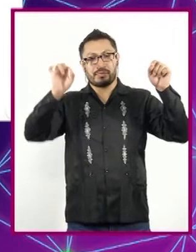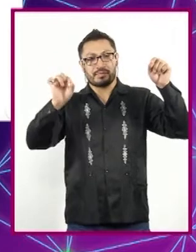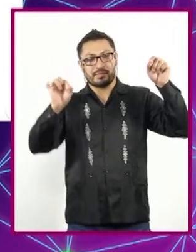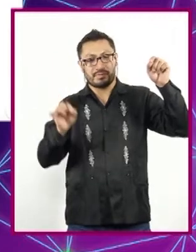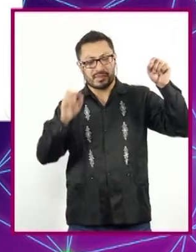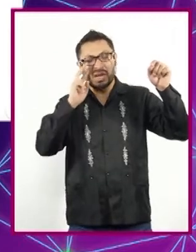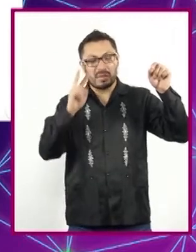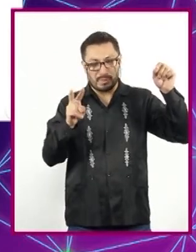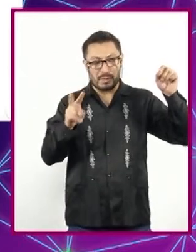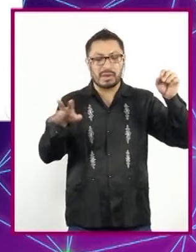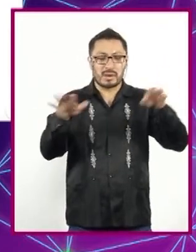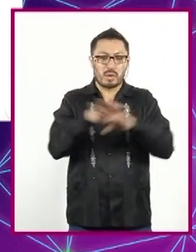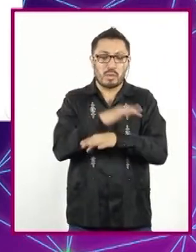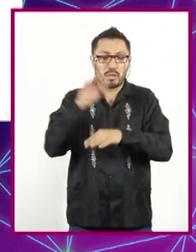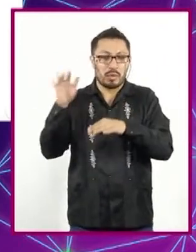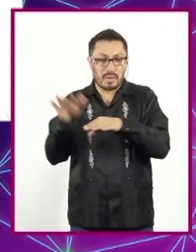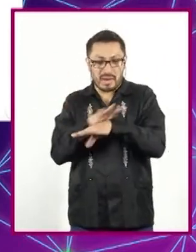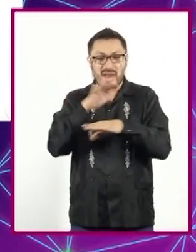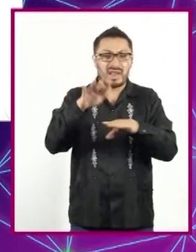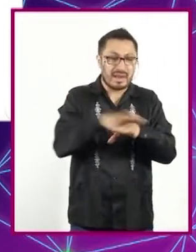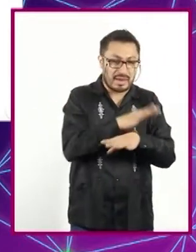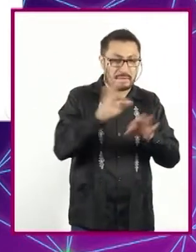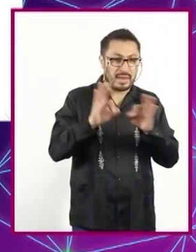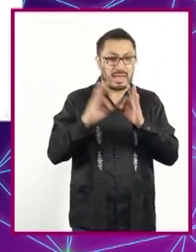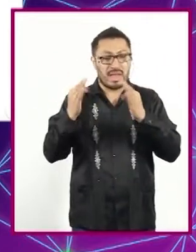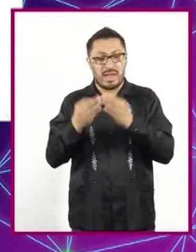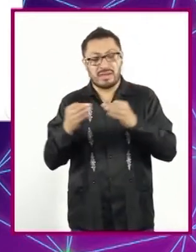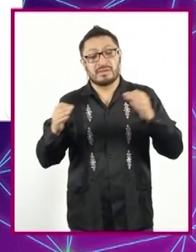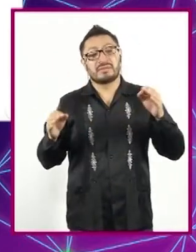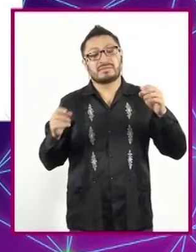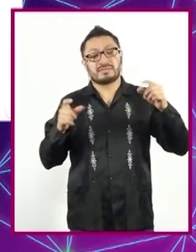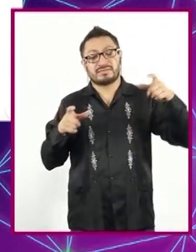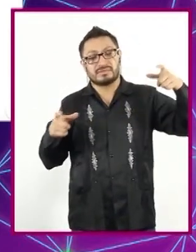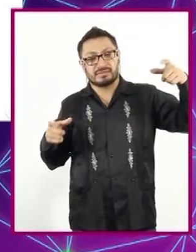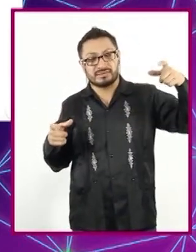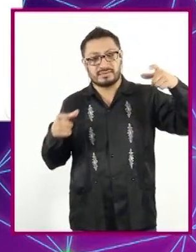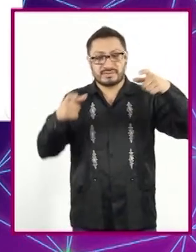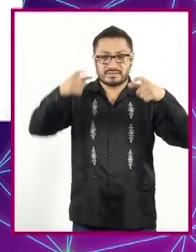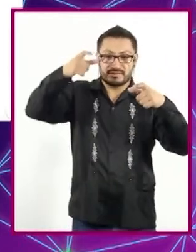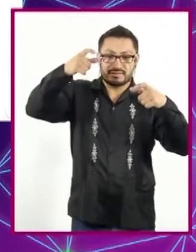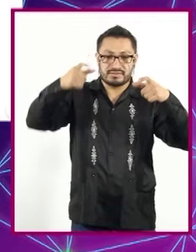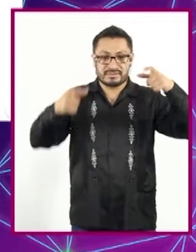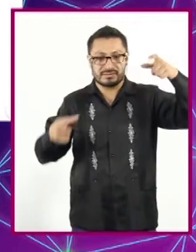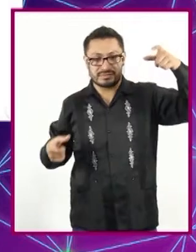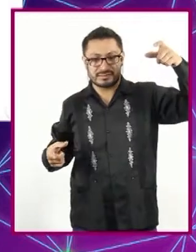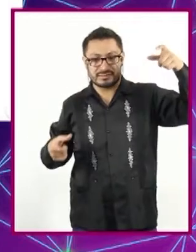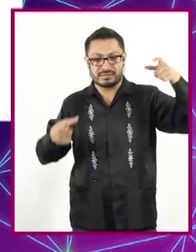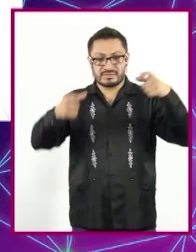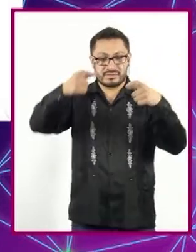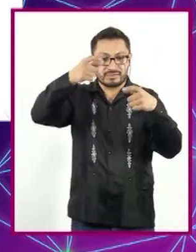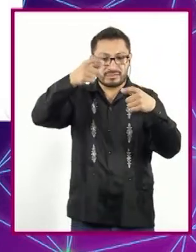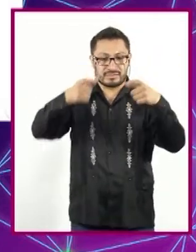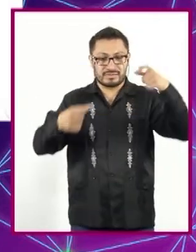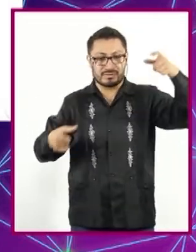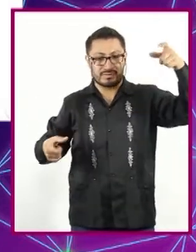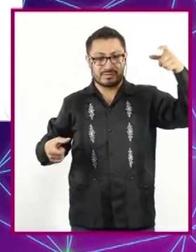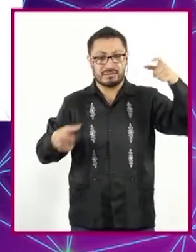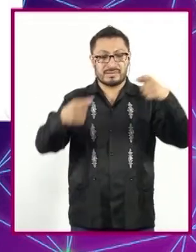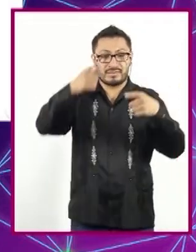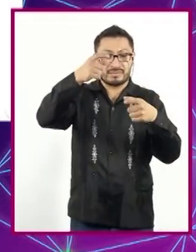¿Observan cómo varía la forma de la elipse cuando el corte alcanza la base? Parece que se cortó de